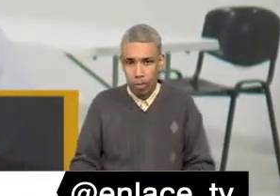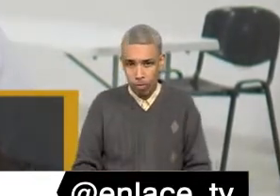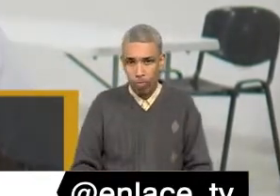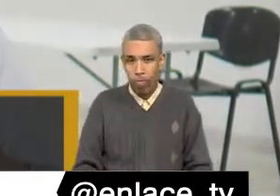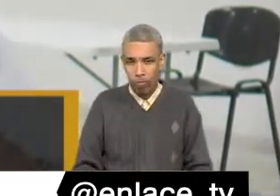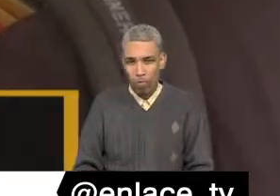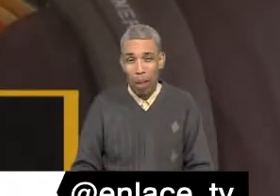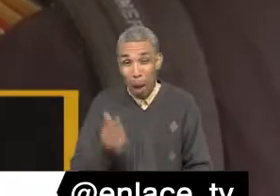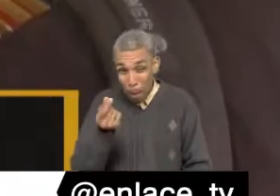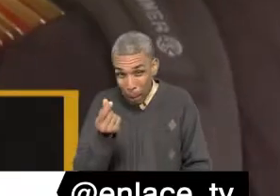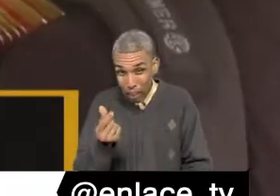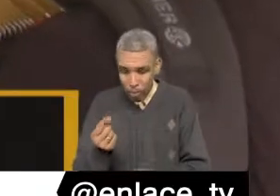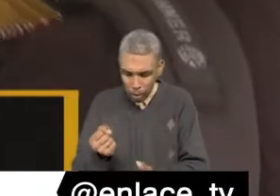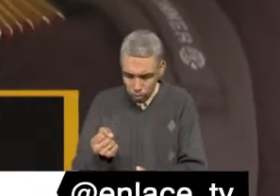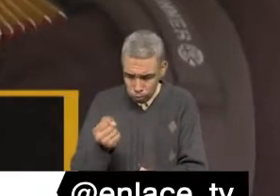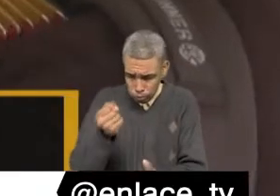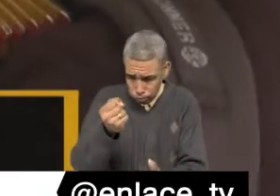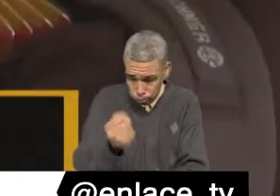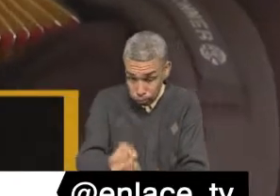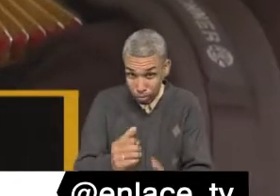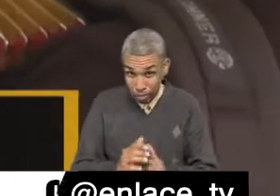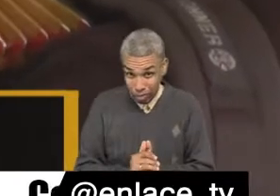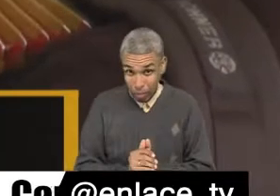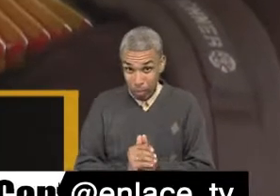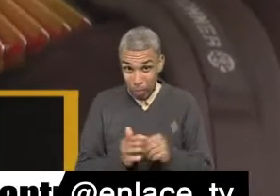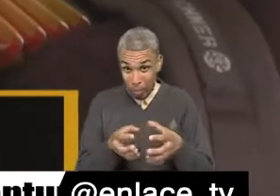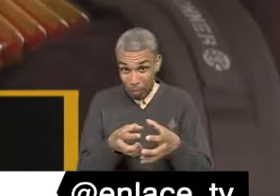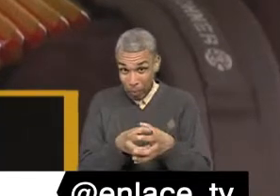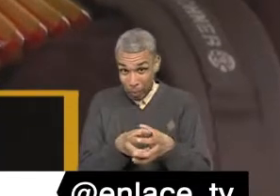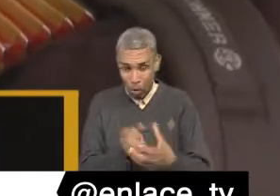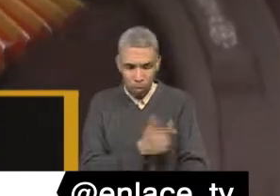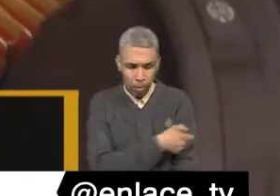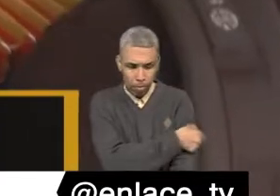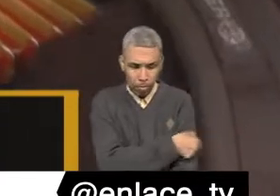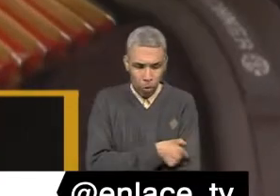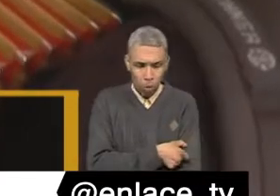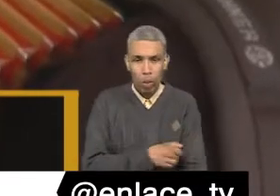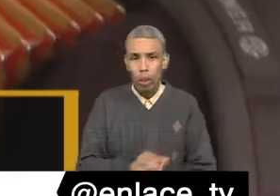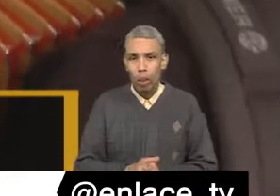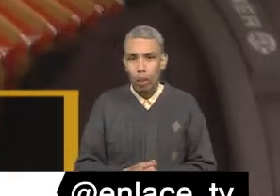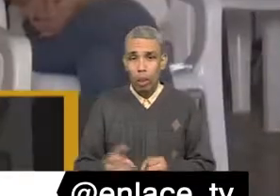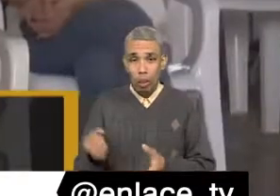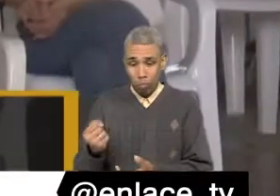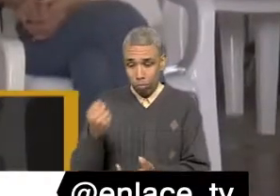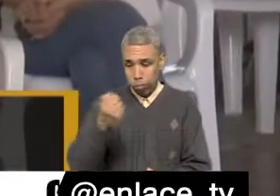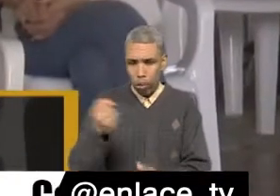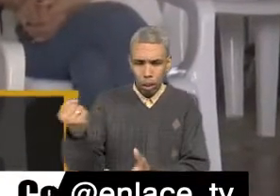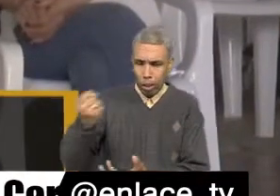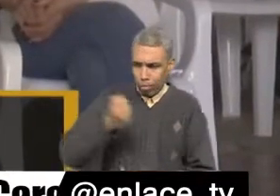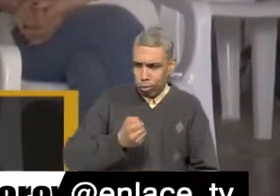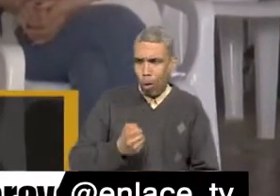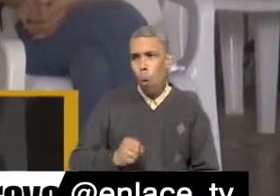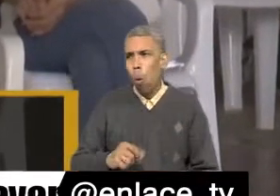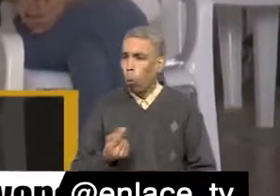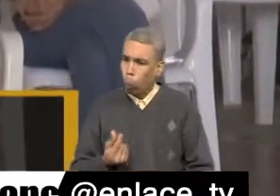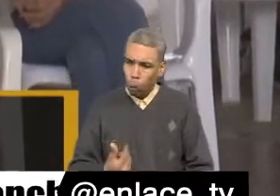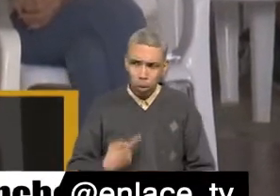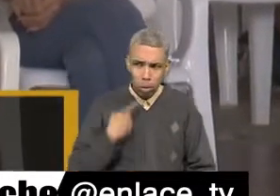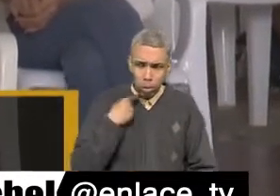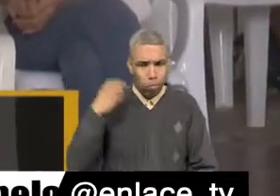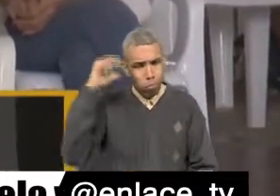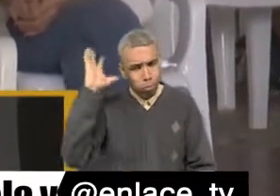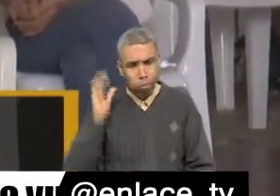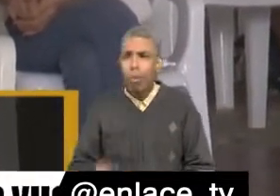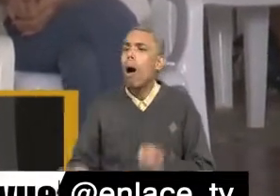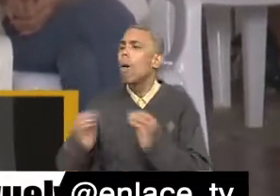entendido que como tal, pues el comité de este festival dice que no son los recursos suficientes para realizar este evento, pero también